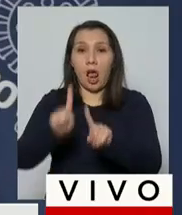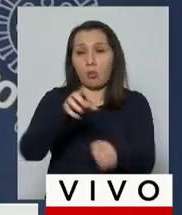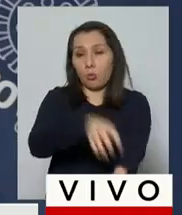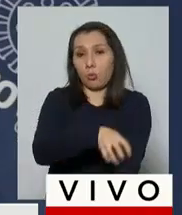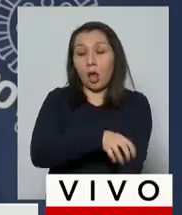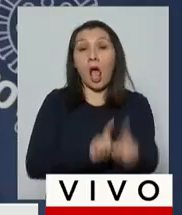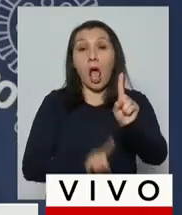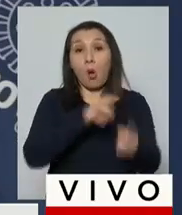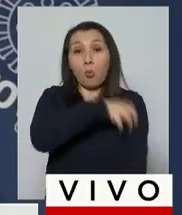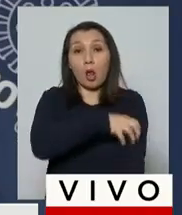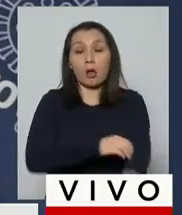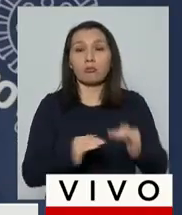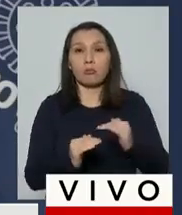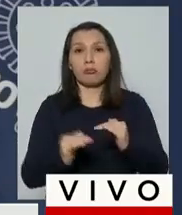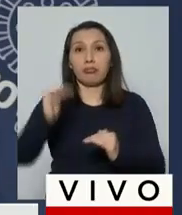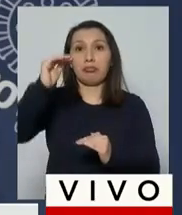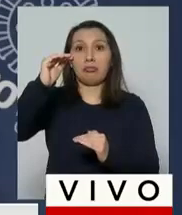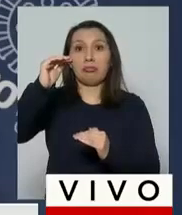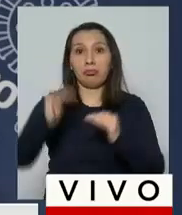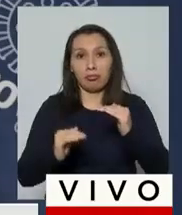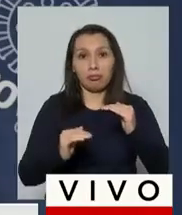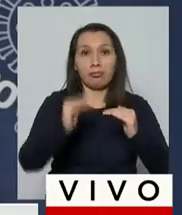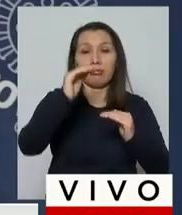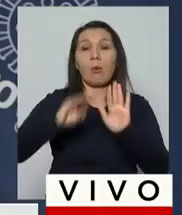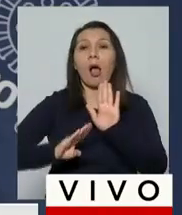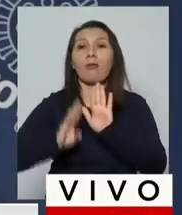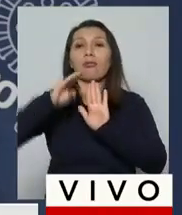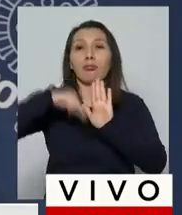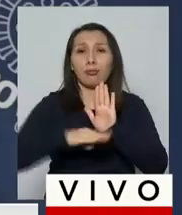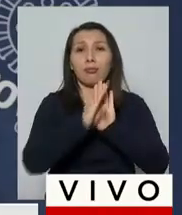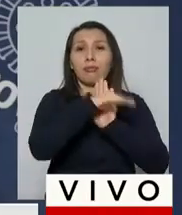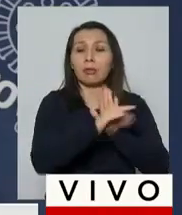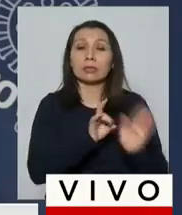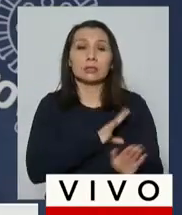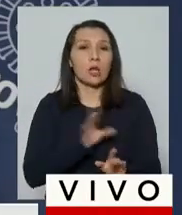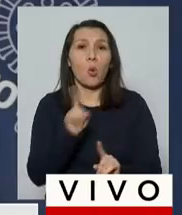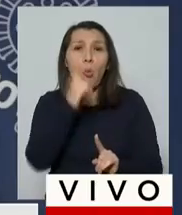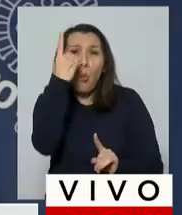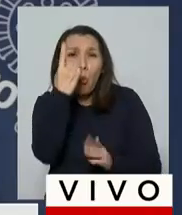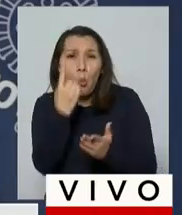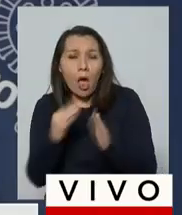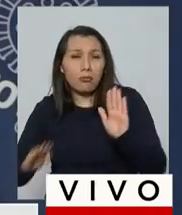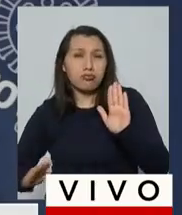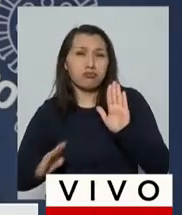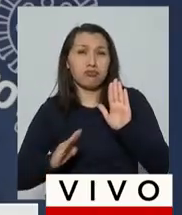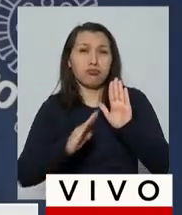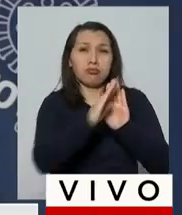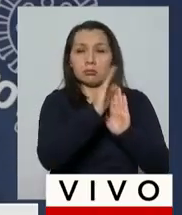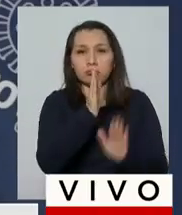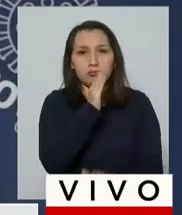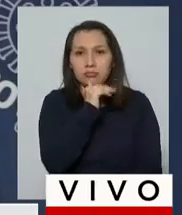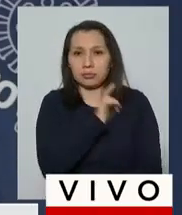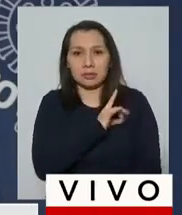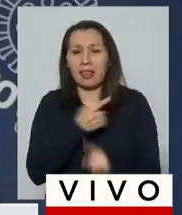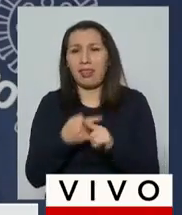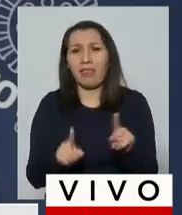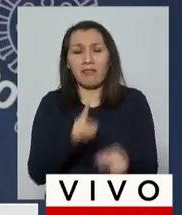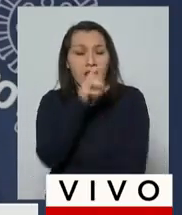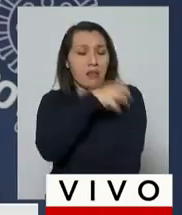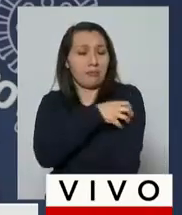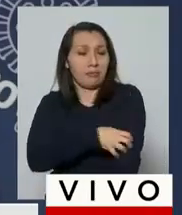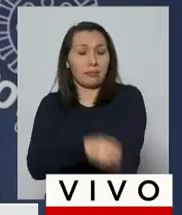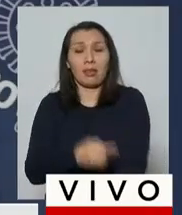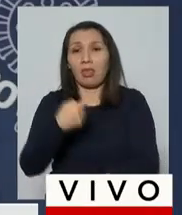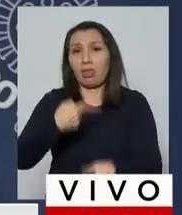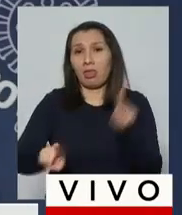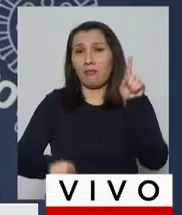regiones sube, en otras baja, de manera tal que esta curva única para Chile no existe. Y en ese contexto, dado que hay regiones